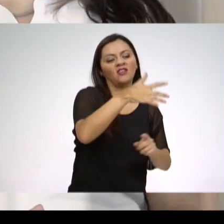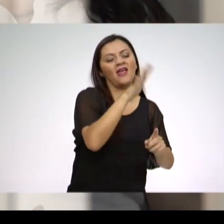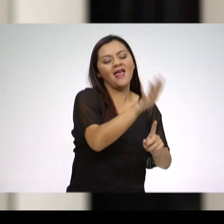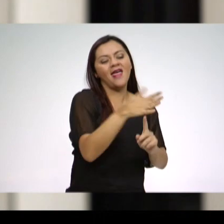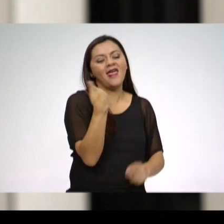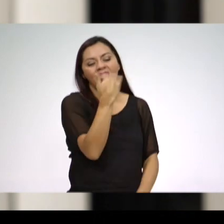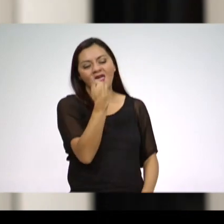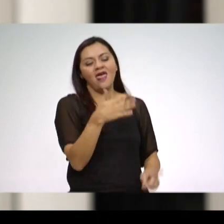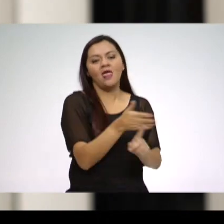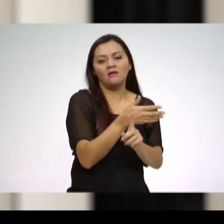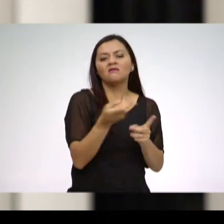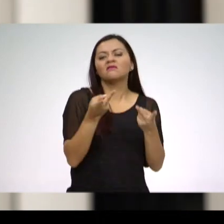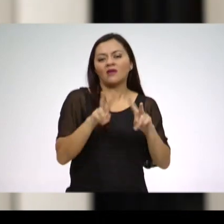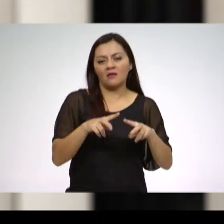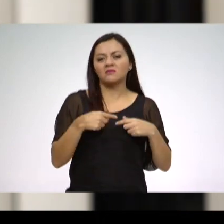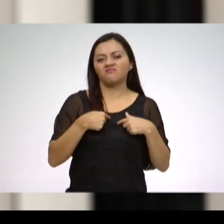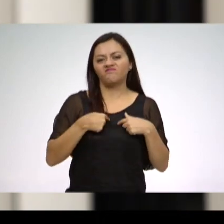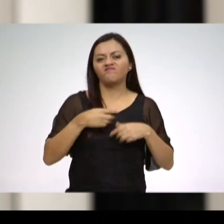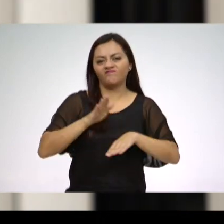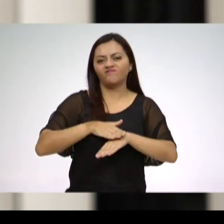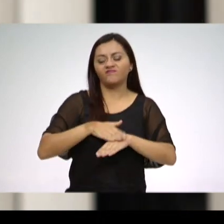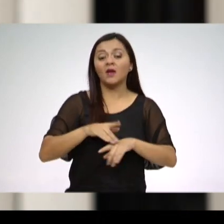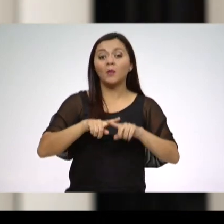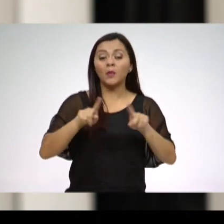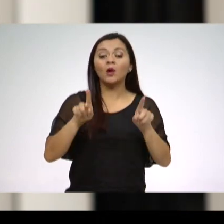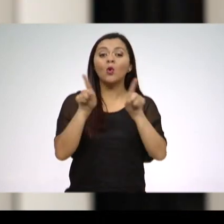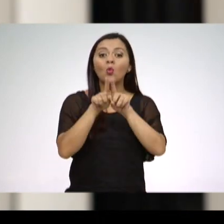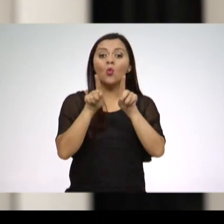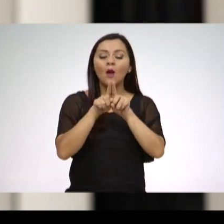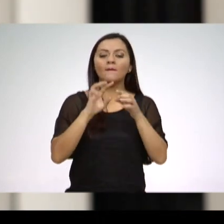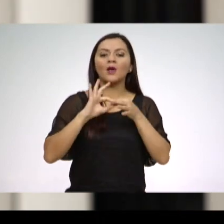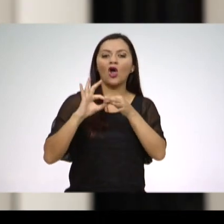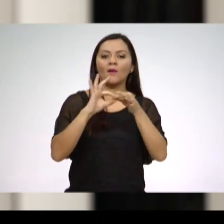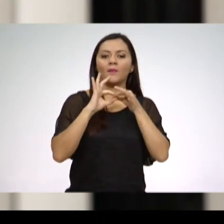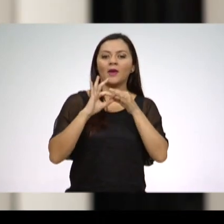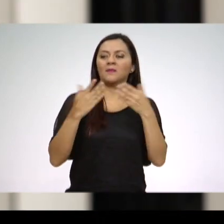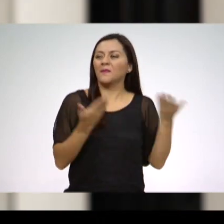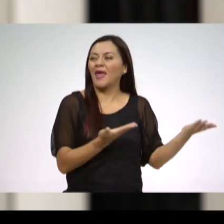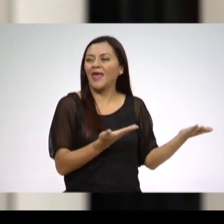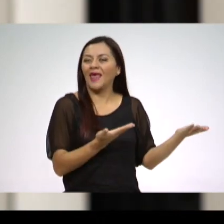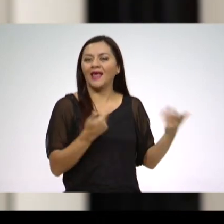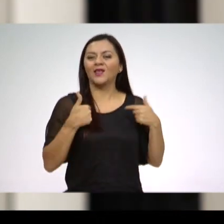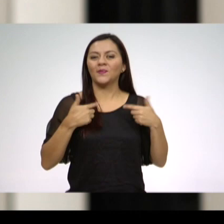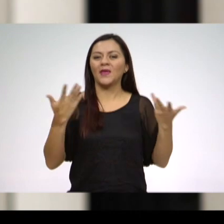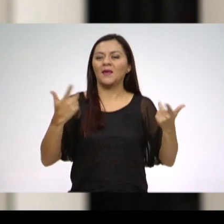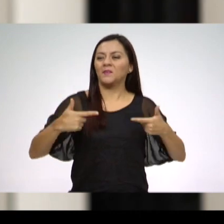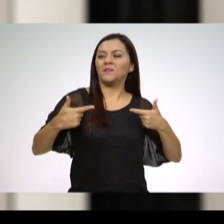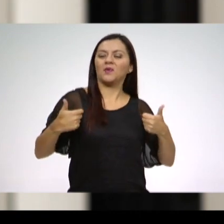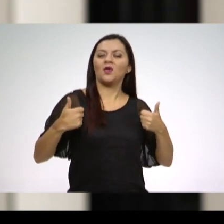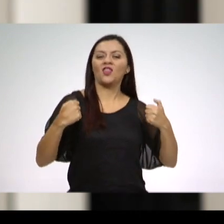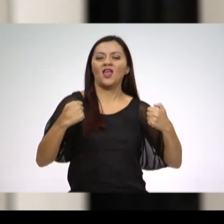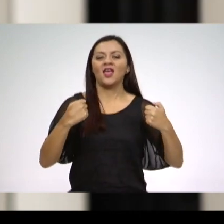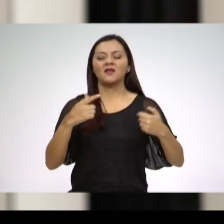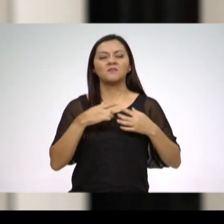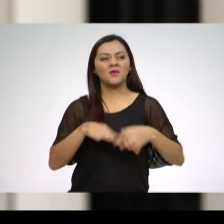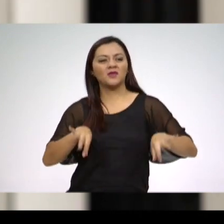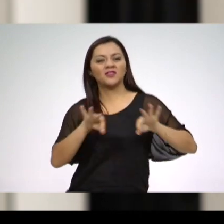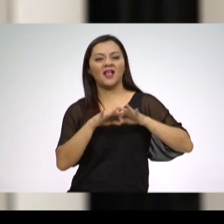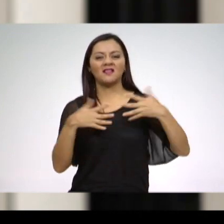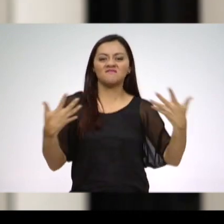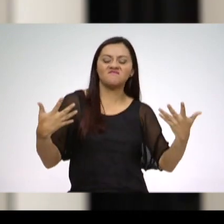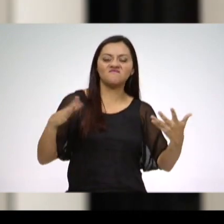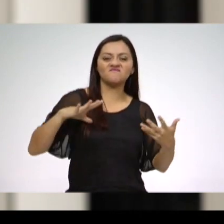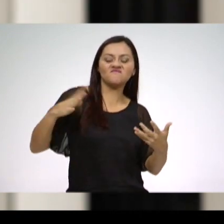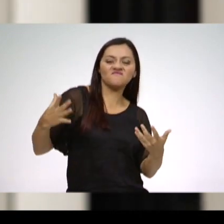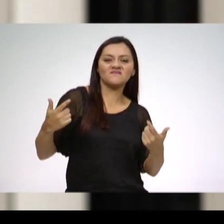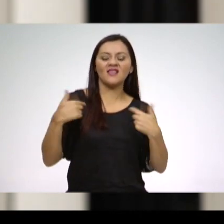bien. Tal vez era, en cierto punto, llamar la atención de mis compañeros, yo sentirme importante, como que